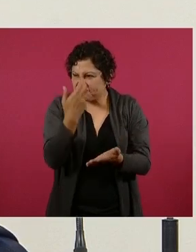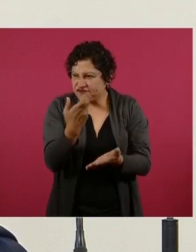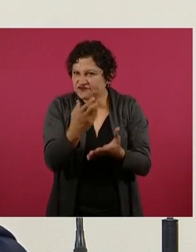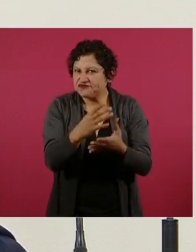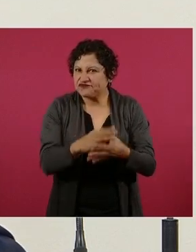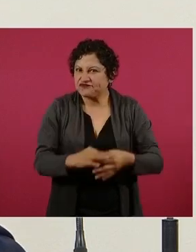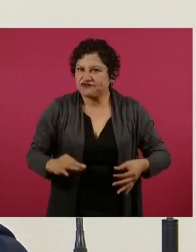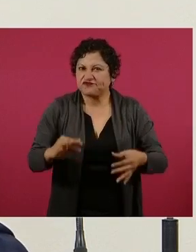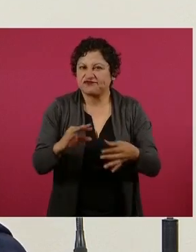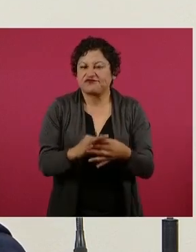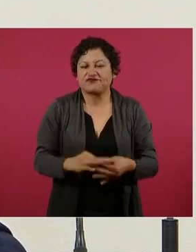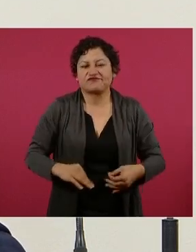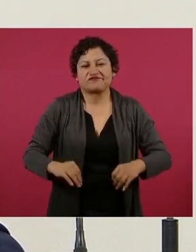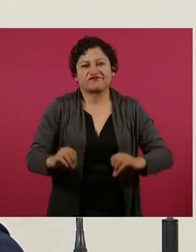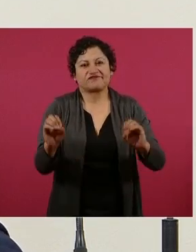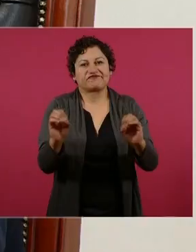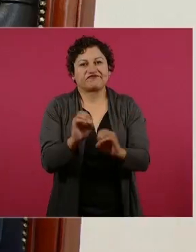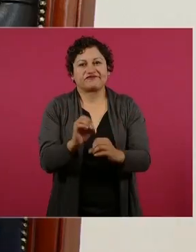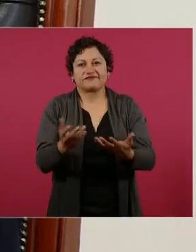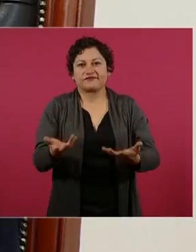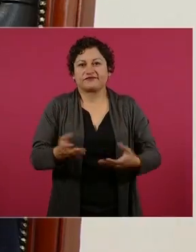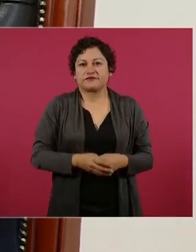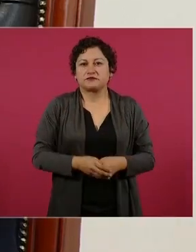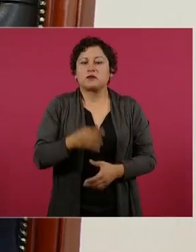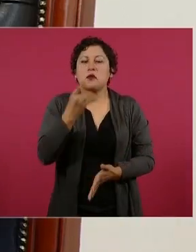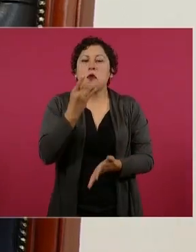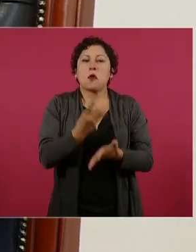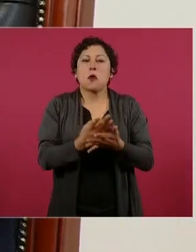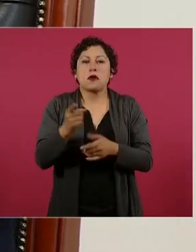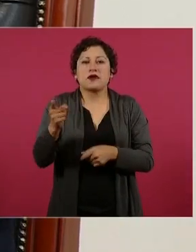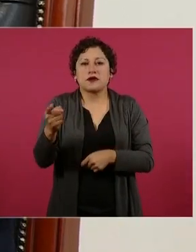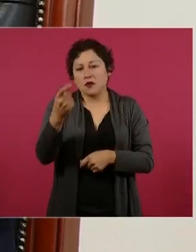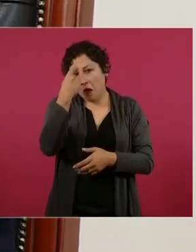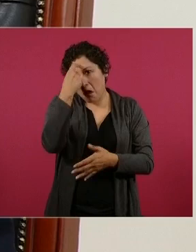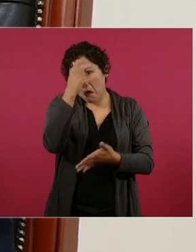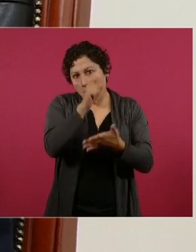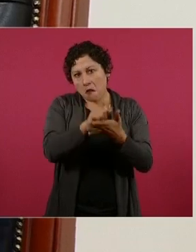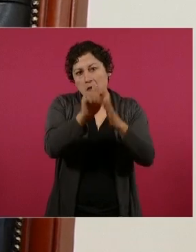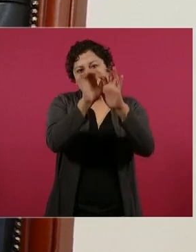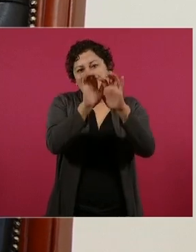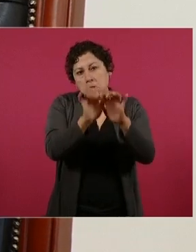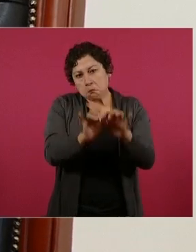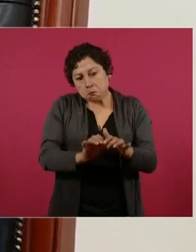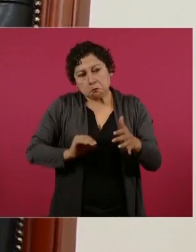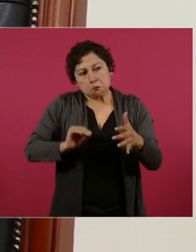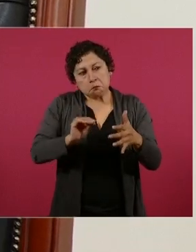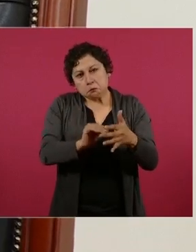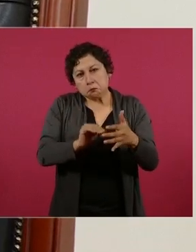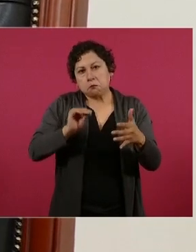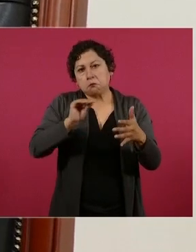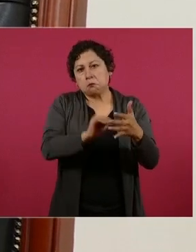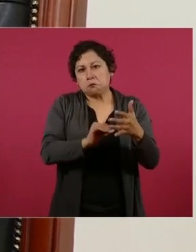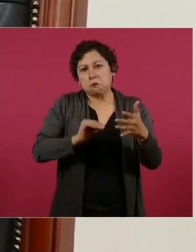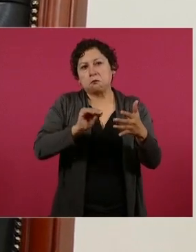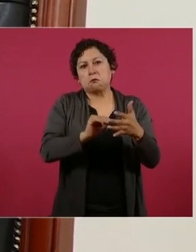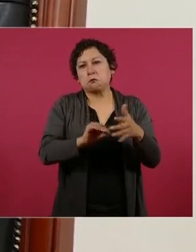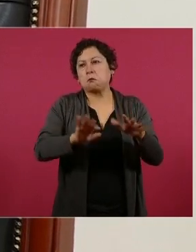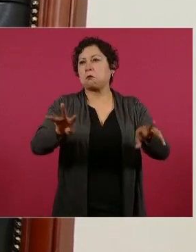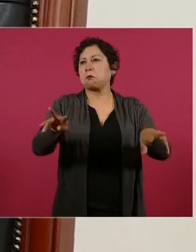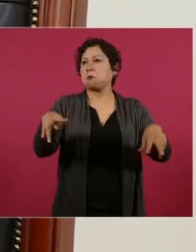nada más disfrutando, ¿no?, o valiéndose de que es reconocido por